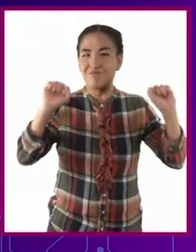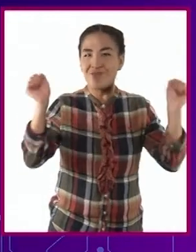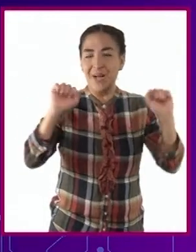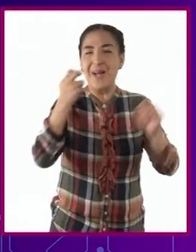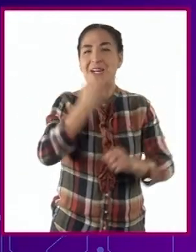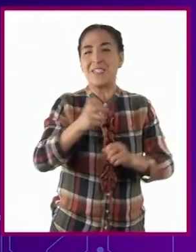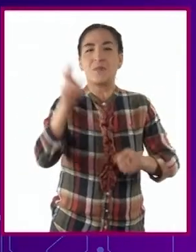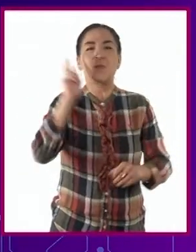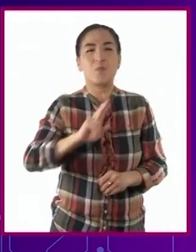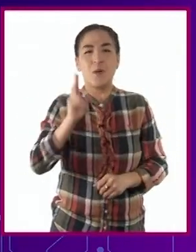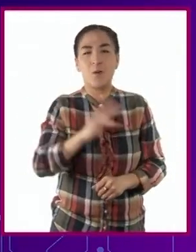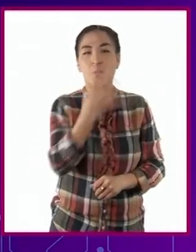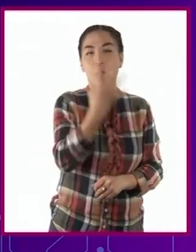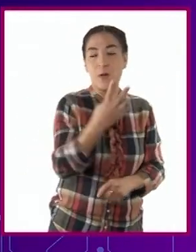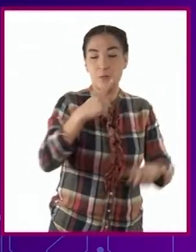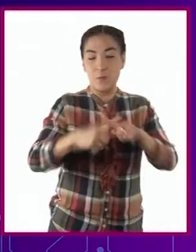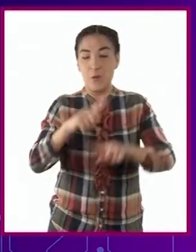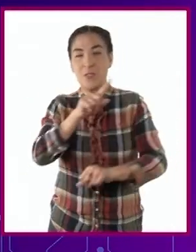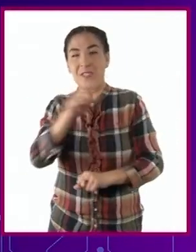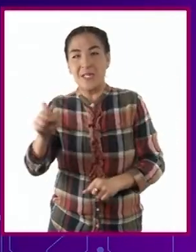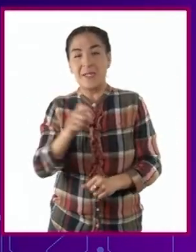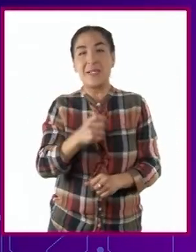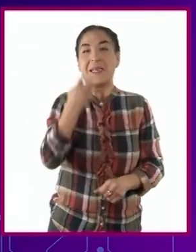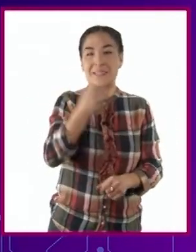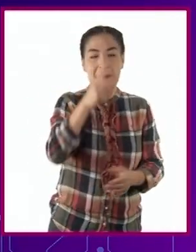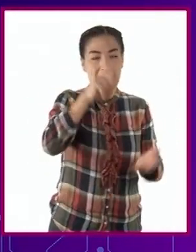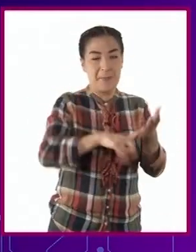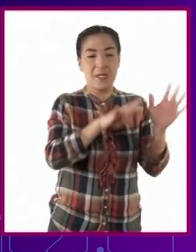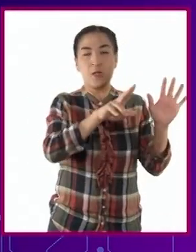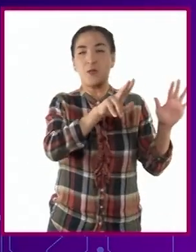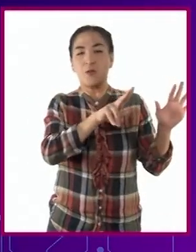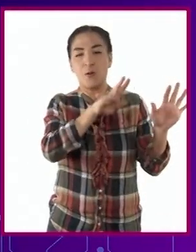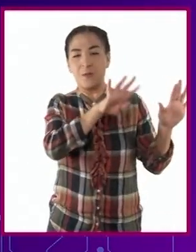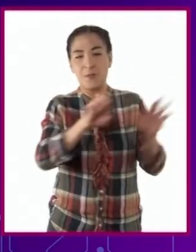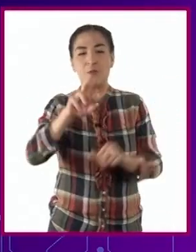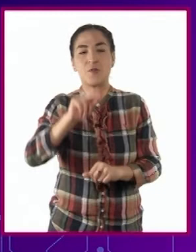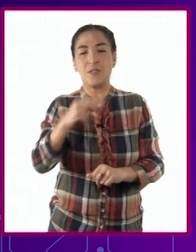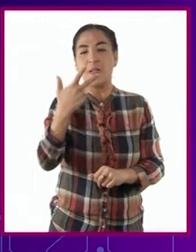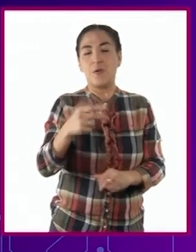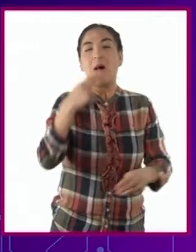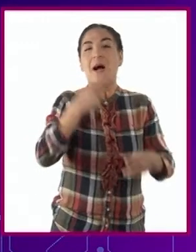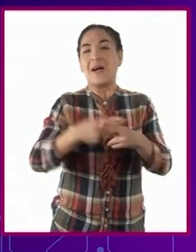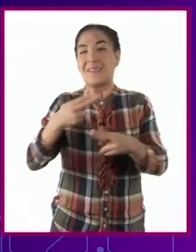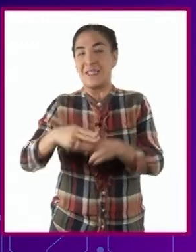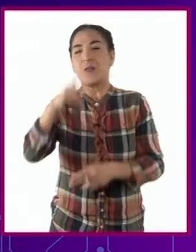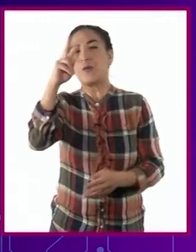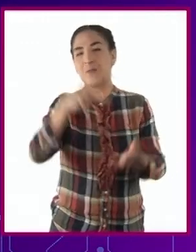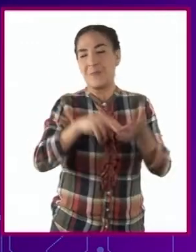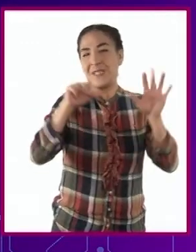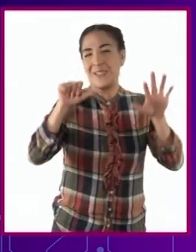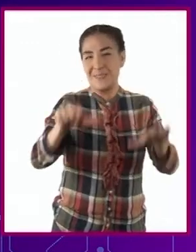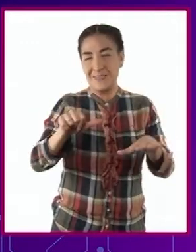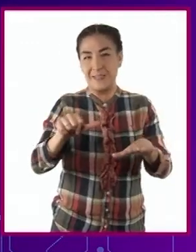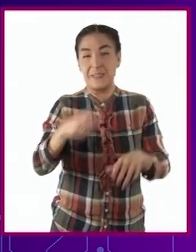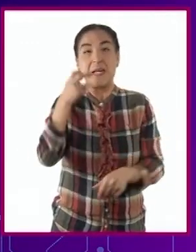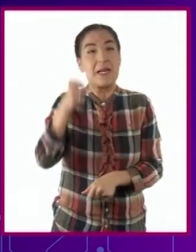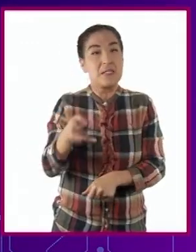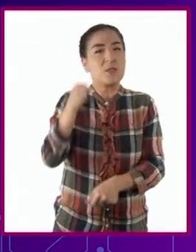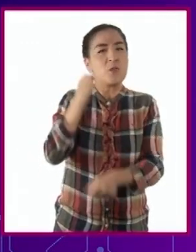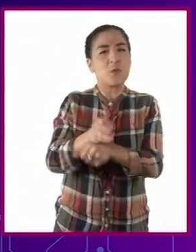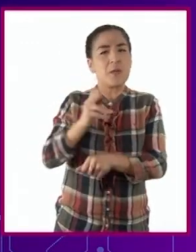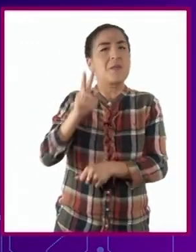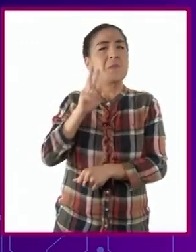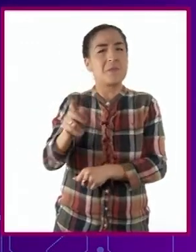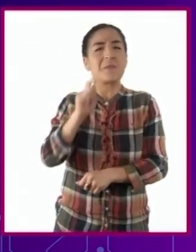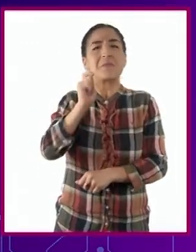la prueba de 4x100 de 1988 a 2016. Ahí mismo podemos observar